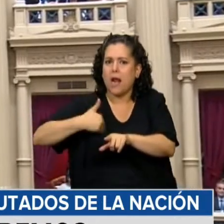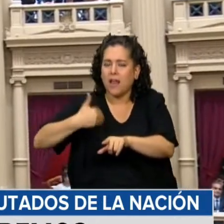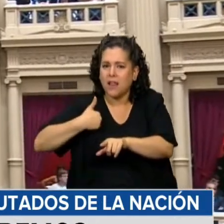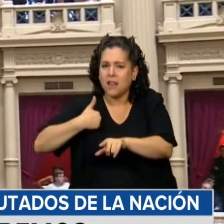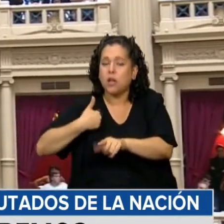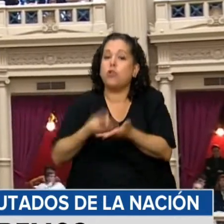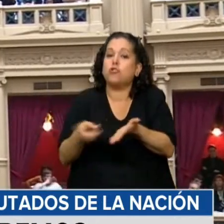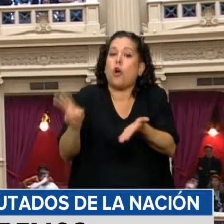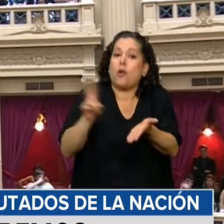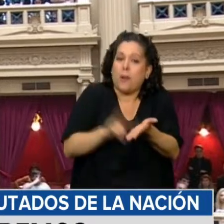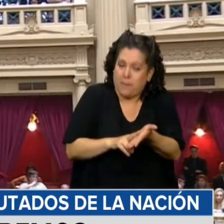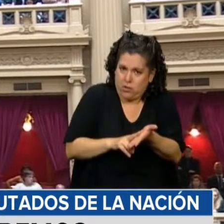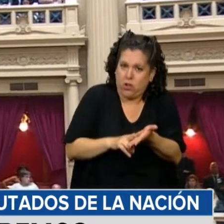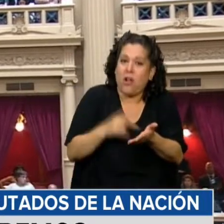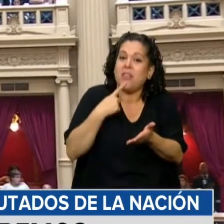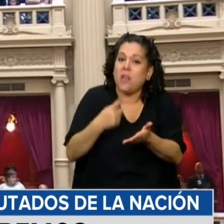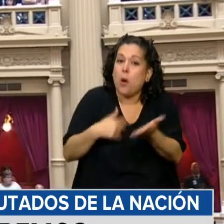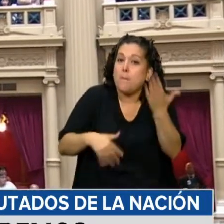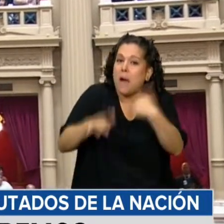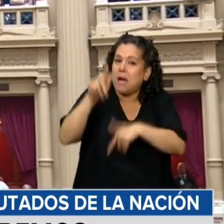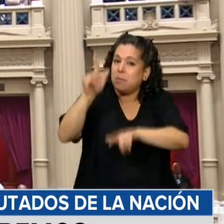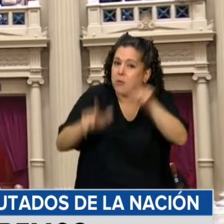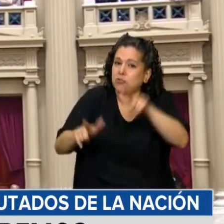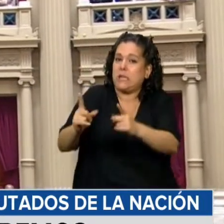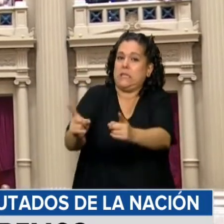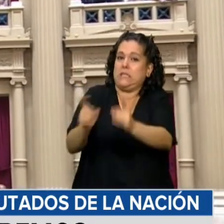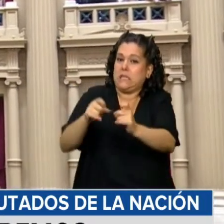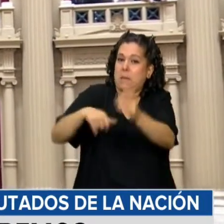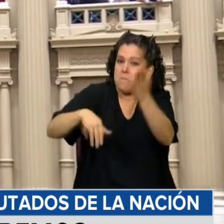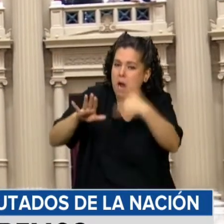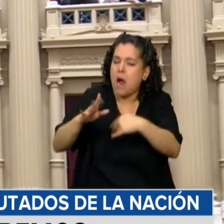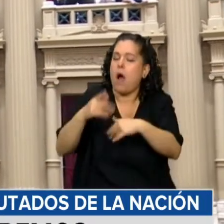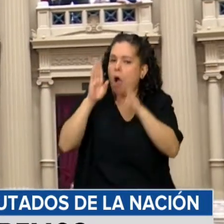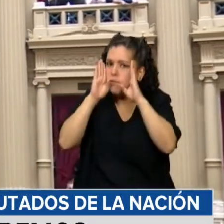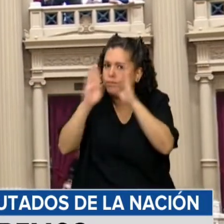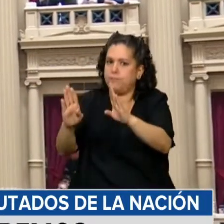Repito, sobre todo los sectores más vulnerables.